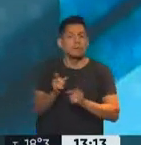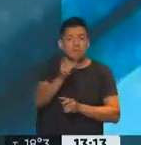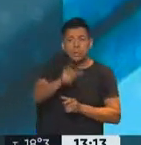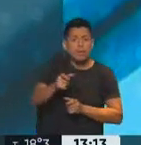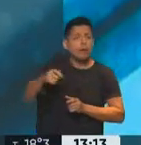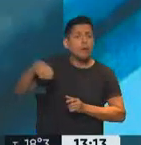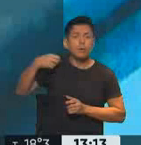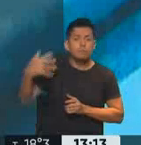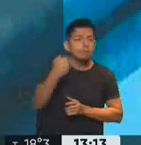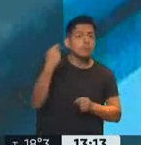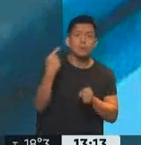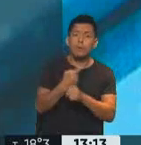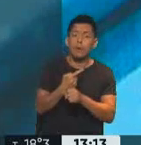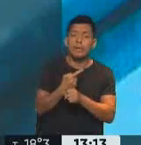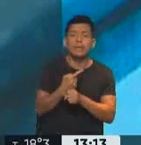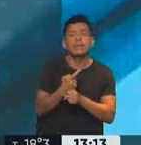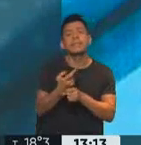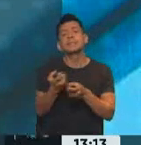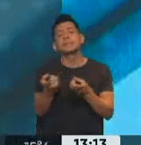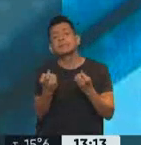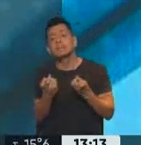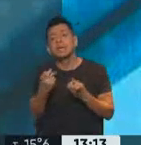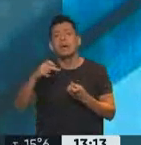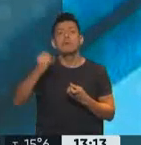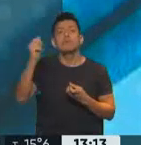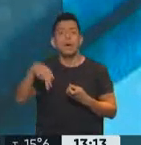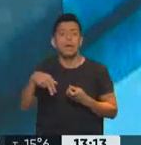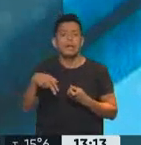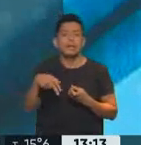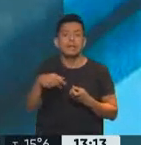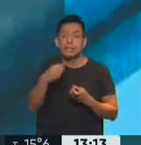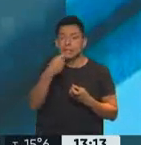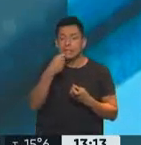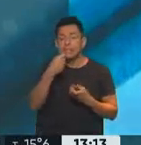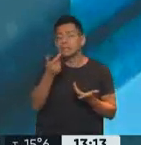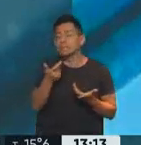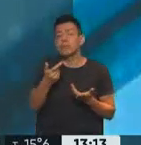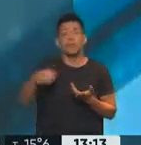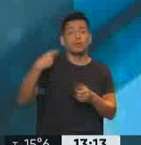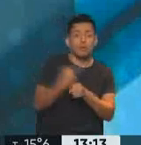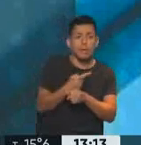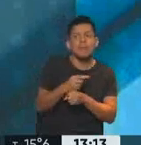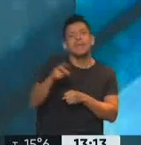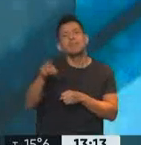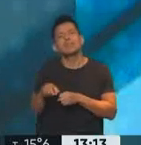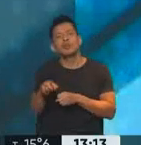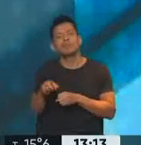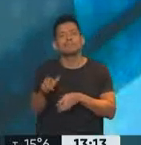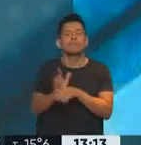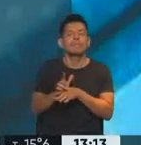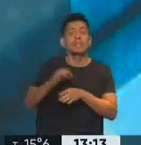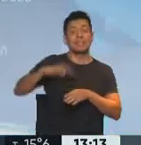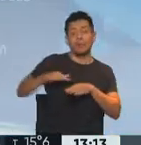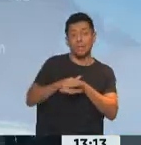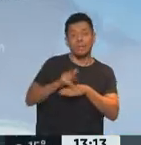jubilarse tener que acceder a una puja si nos llega nueva de jubilación una pensión única para auto mayor que es el 80 por ciento del salario mínimo